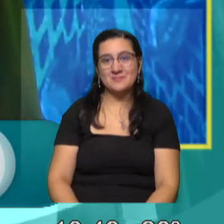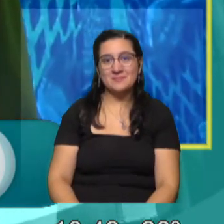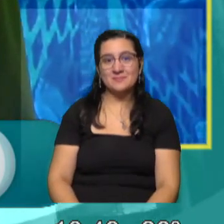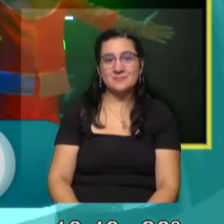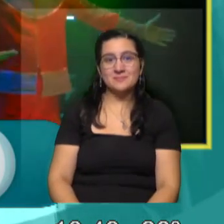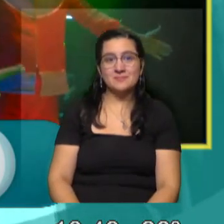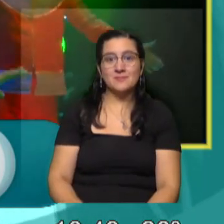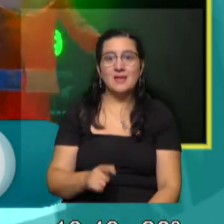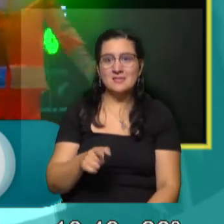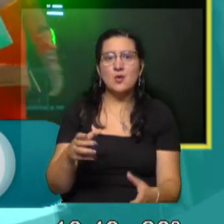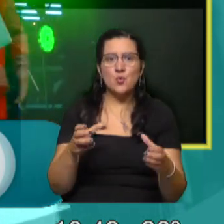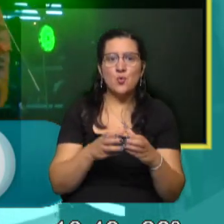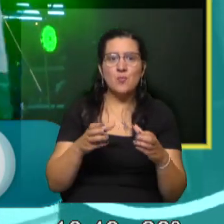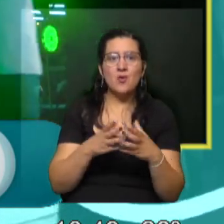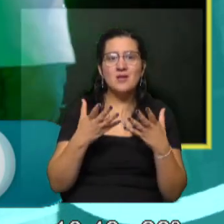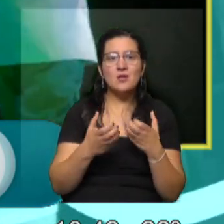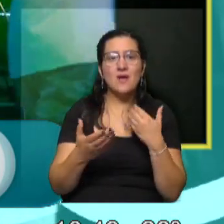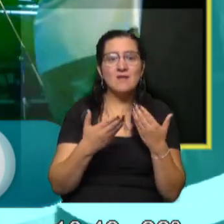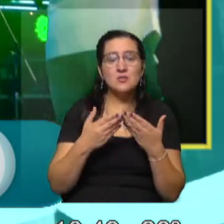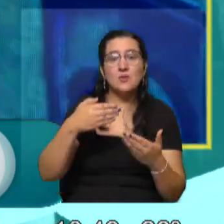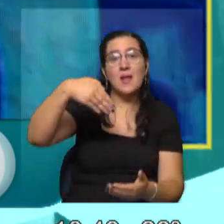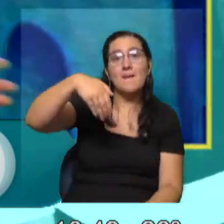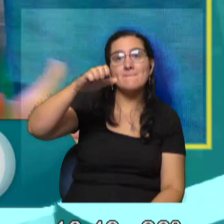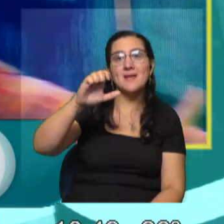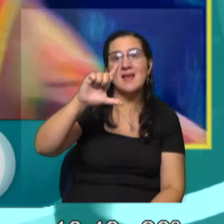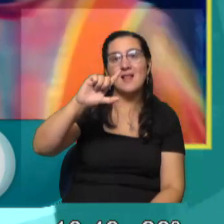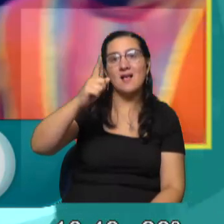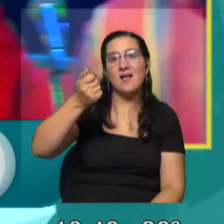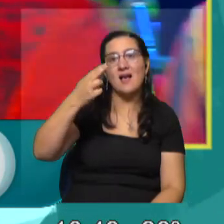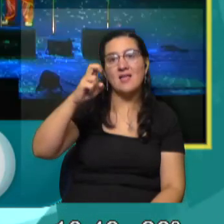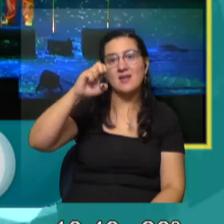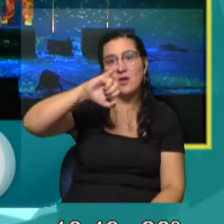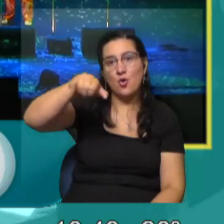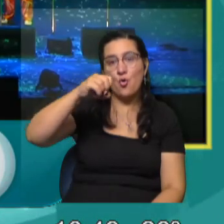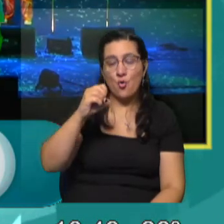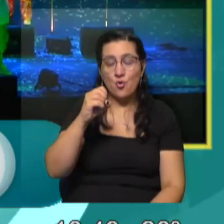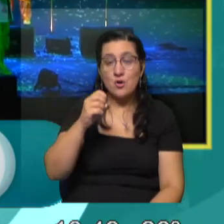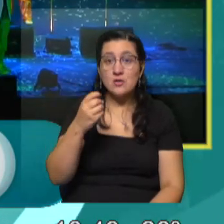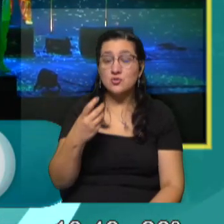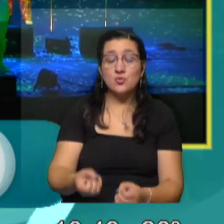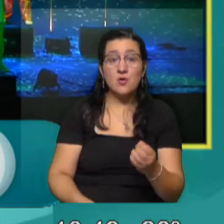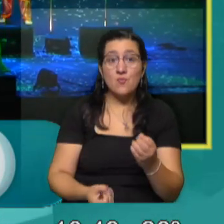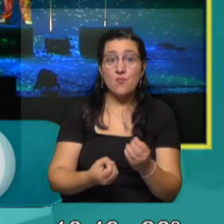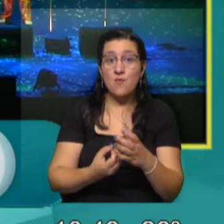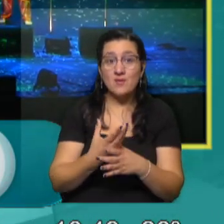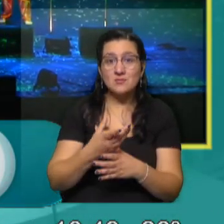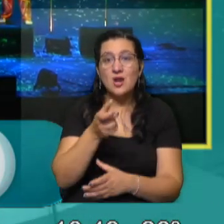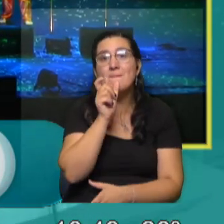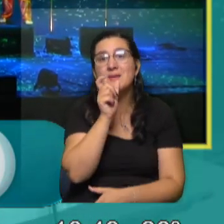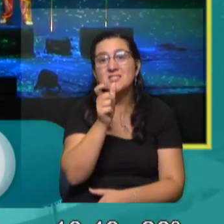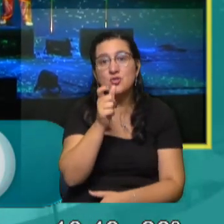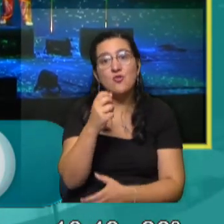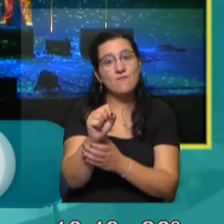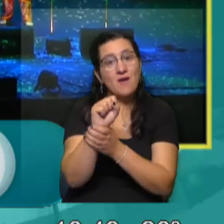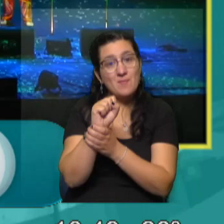de lo que es ese plantel, pero quiero referir a los melgarejos porque son como la nueva generación de los murgueros, que fueron famosos, apellidos que fueron famosos, y bueno,